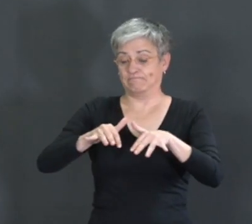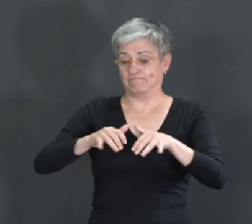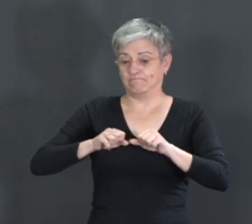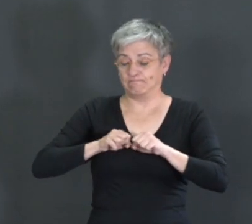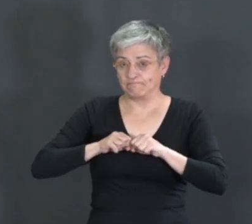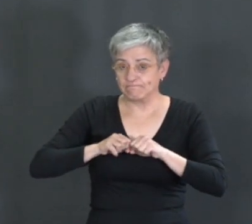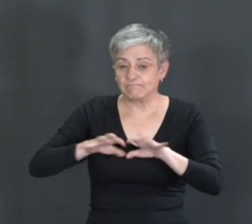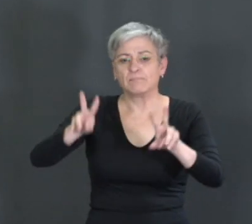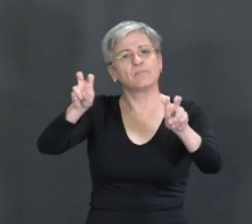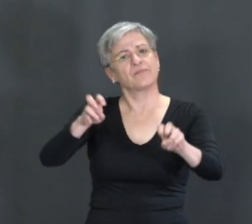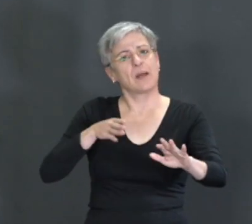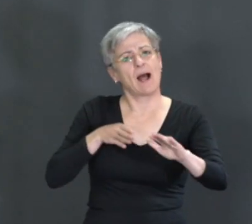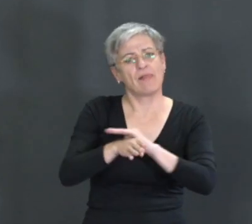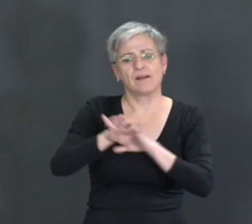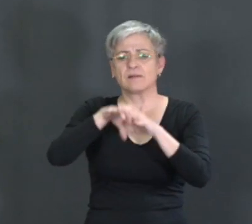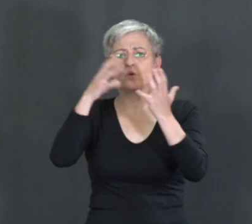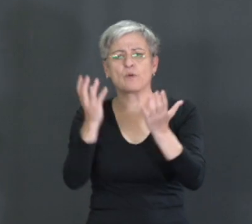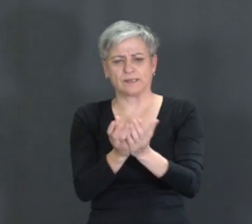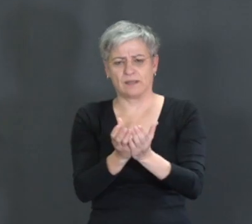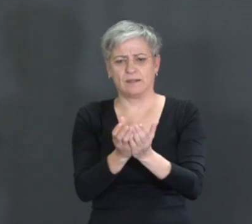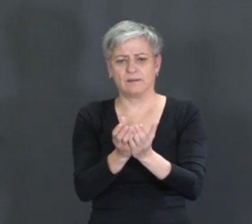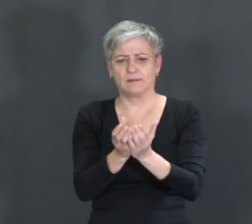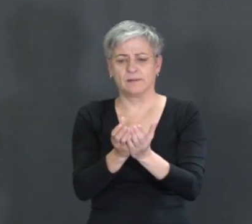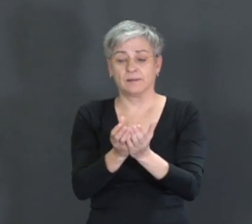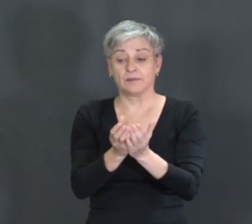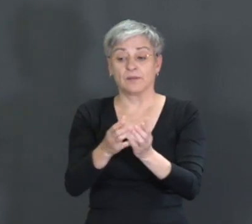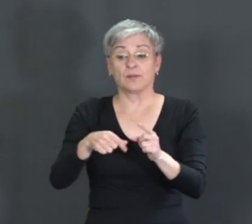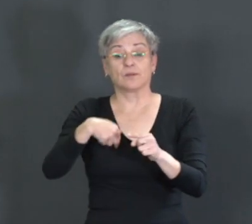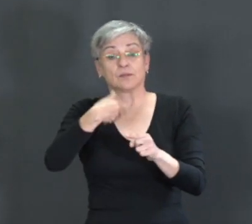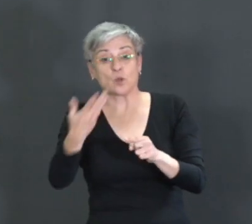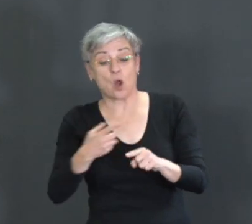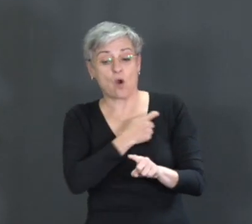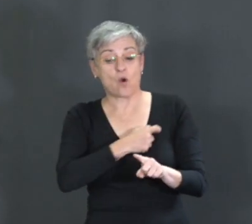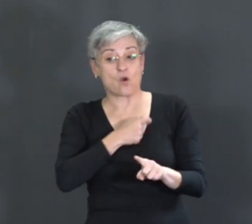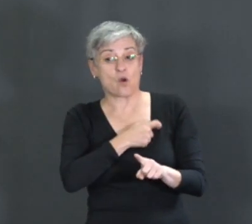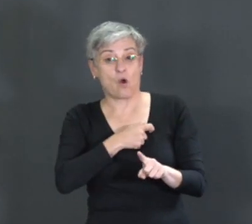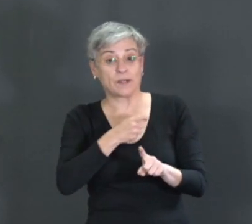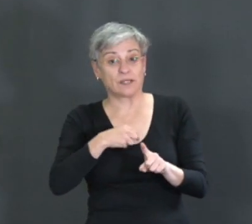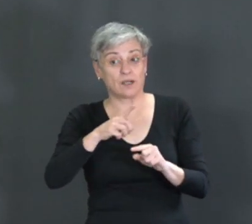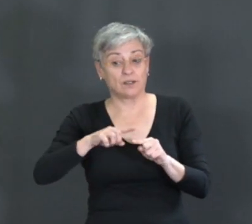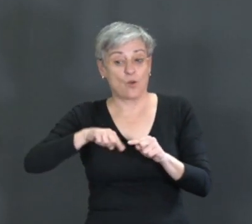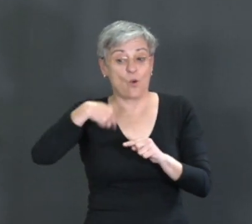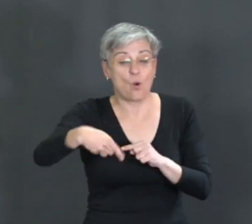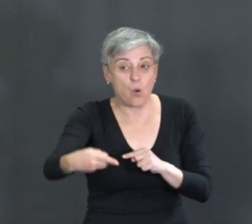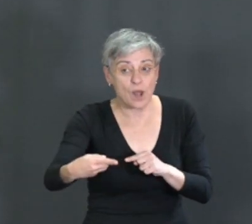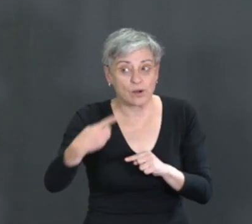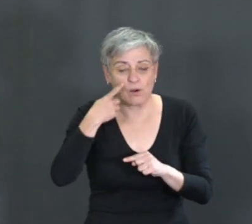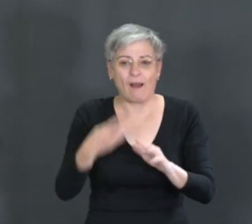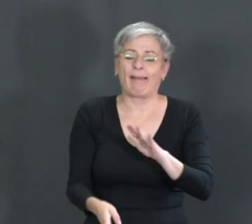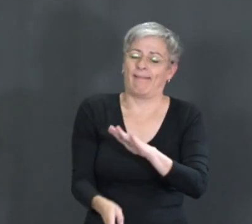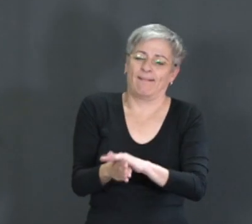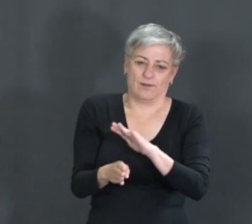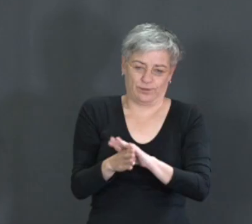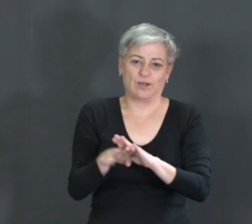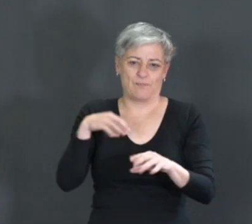en cuanto a accesibilidad universal que el resto de comités organizadores de juegos han mantenido,